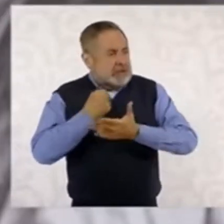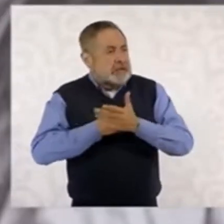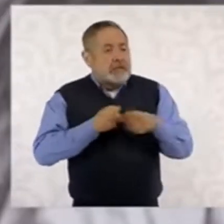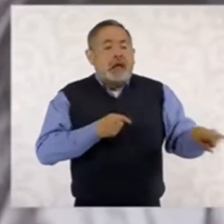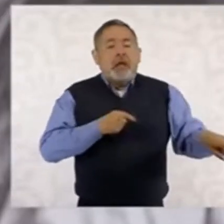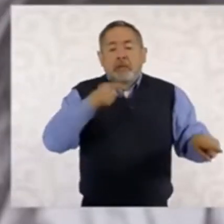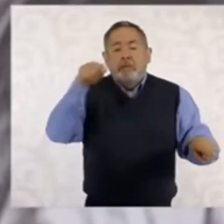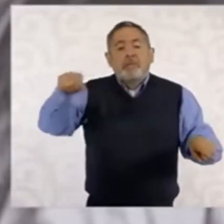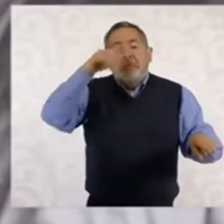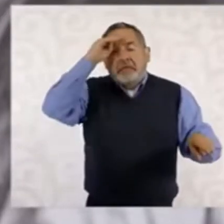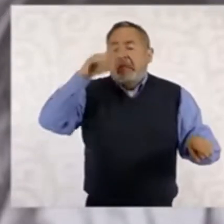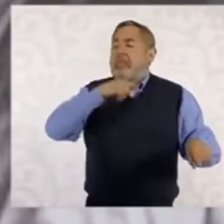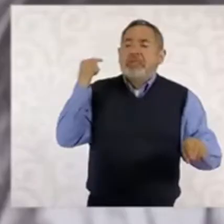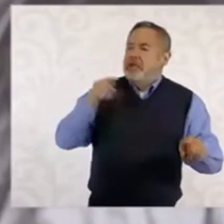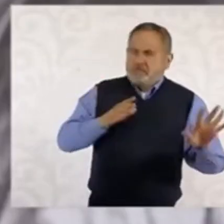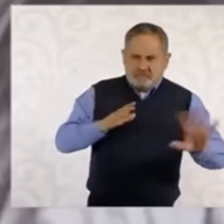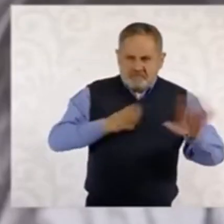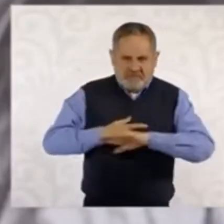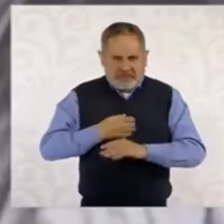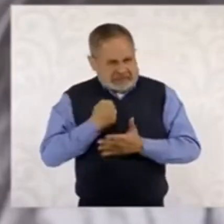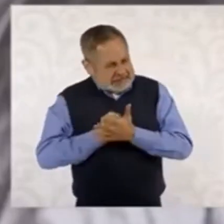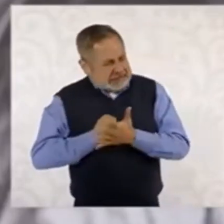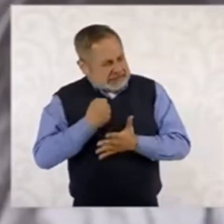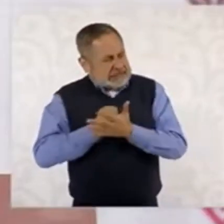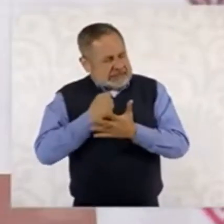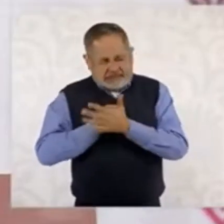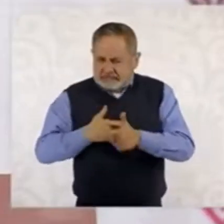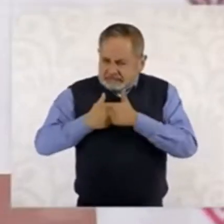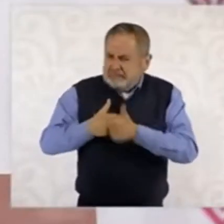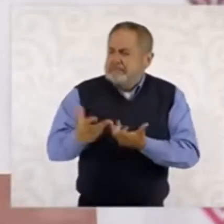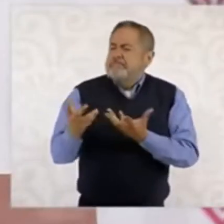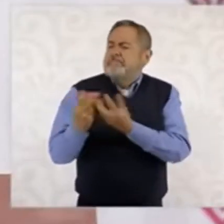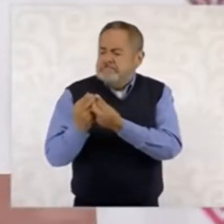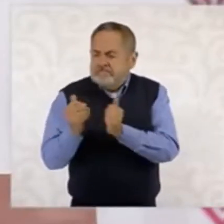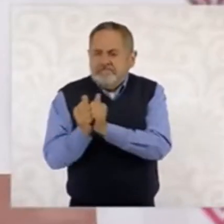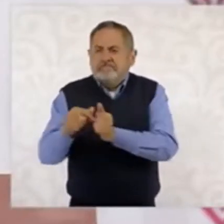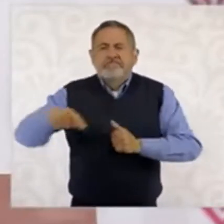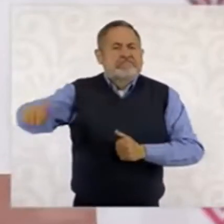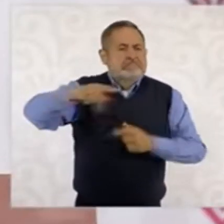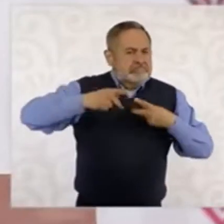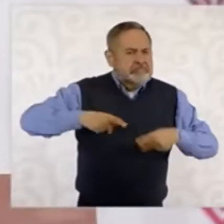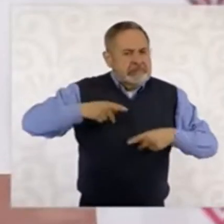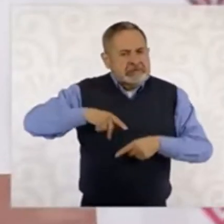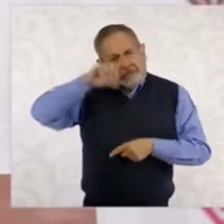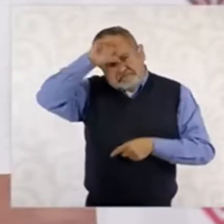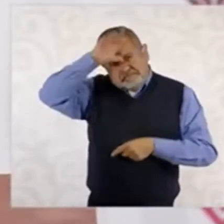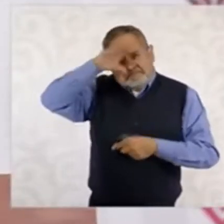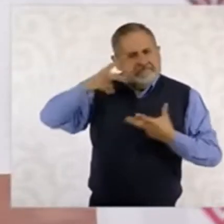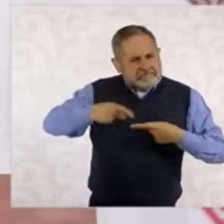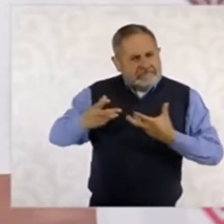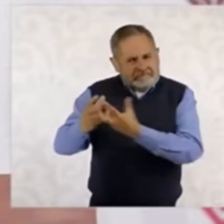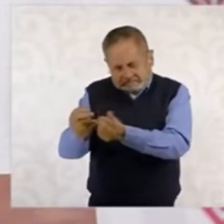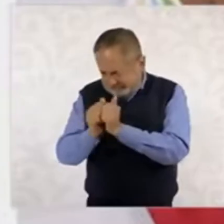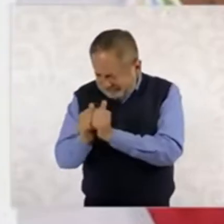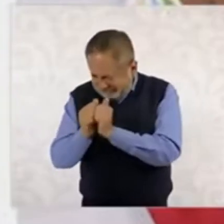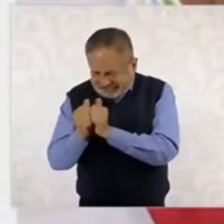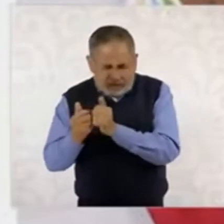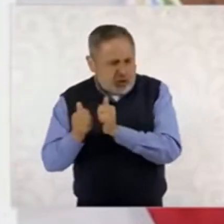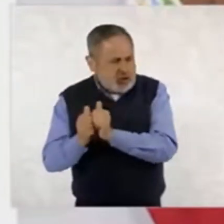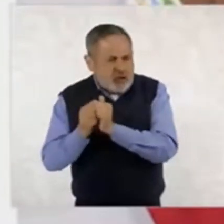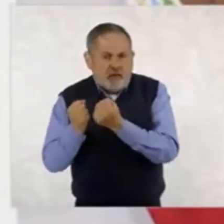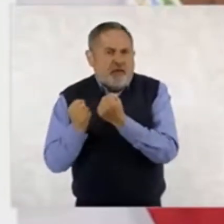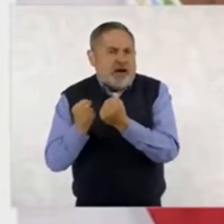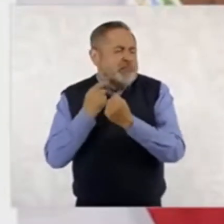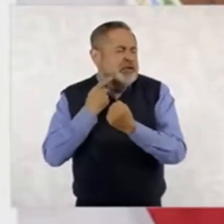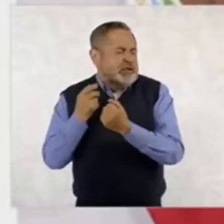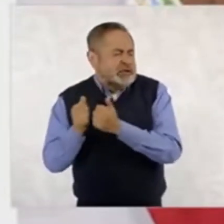perpetuo, demostrándonos que la sensibilidad en empatía con las causas de la gente constituye la mayor fortaleza política. Este